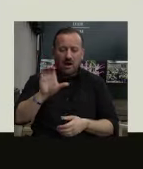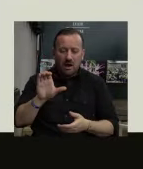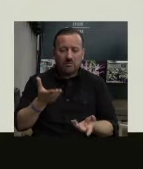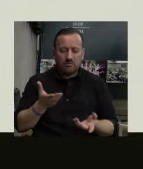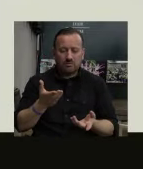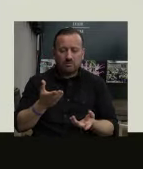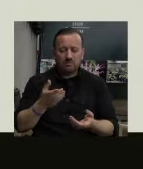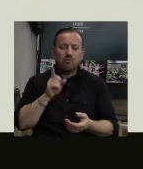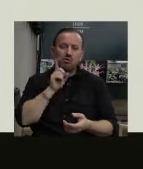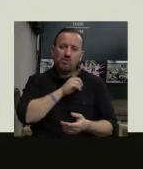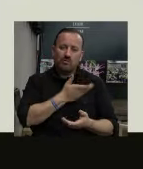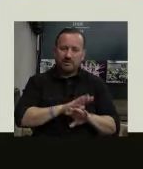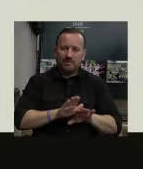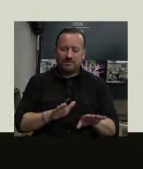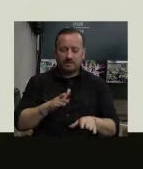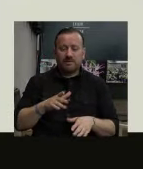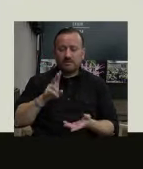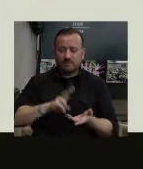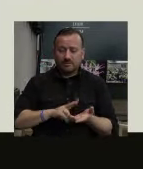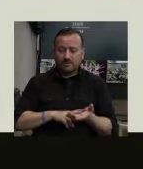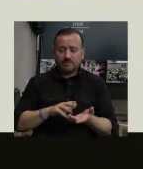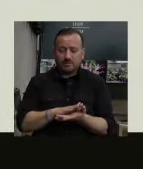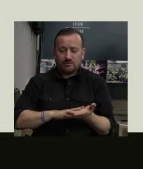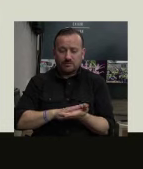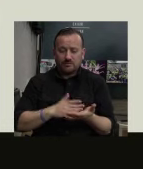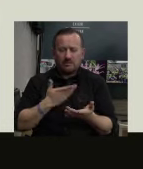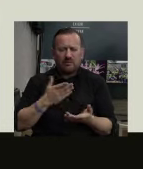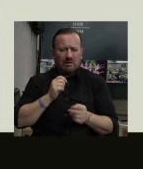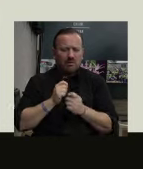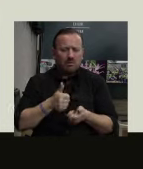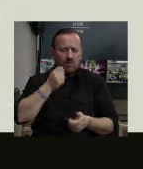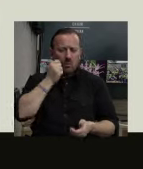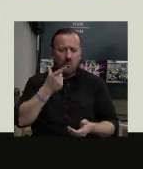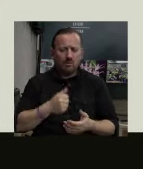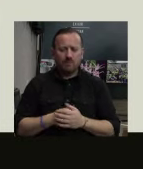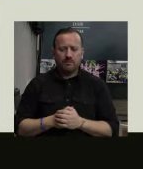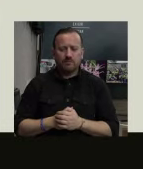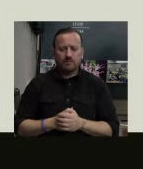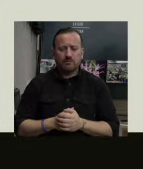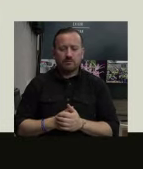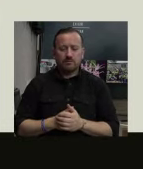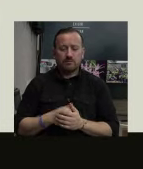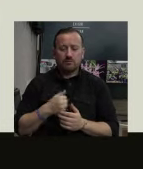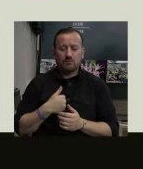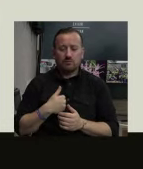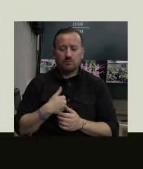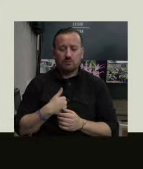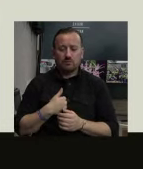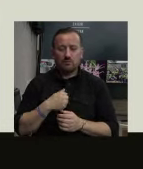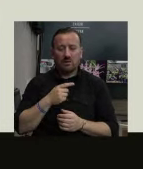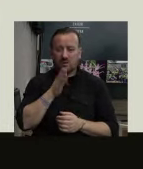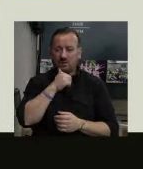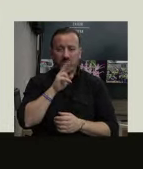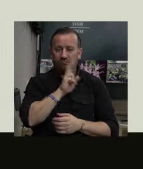termino cierto Cuál es el reto yo no tengo la respuesta